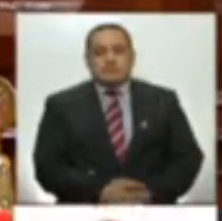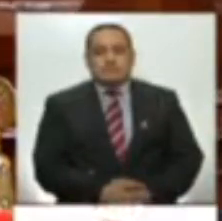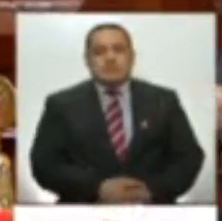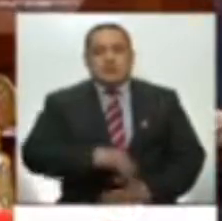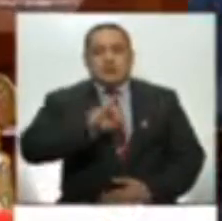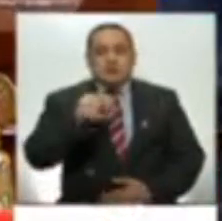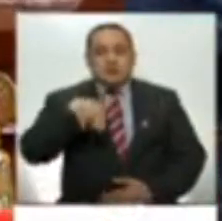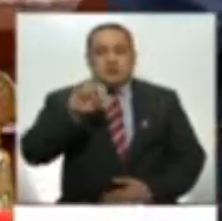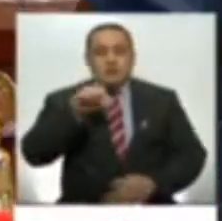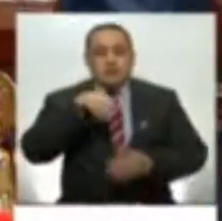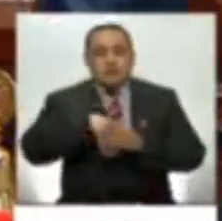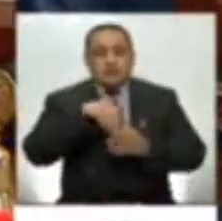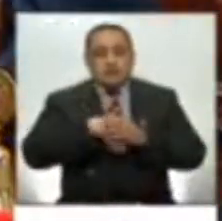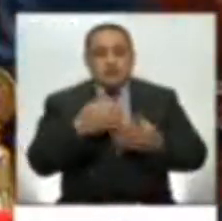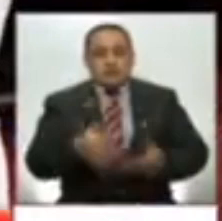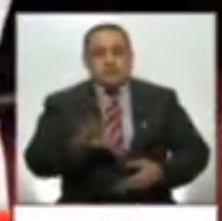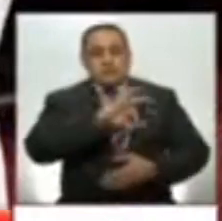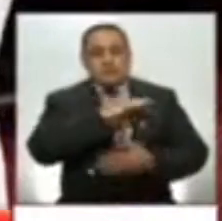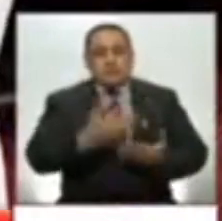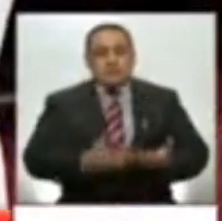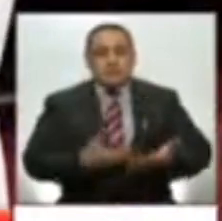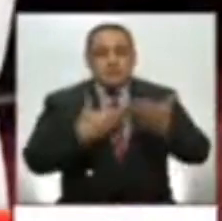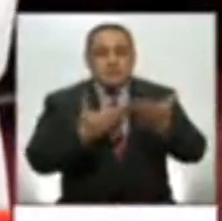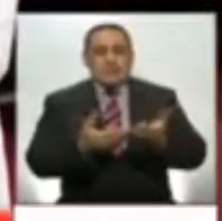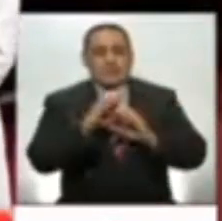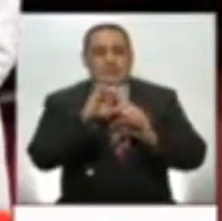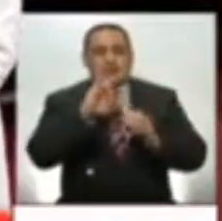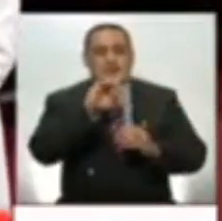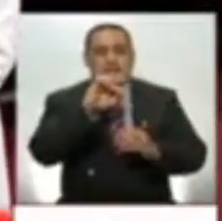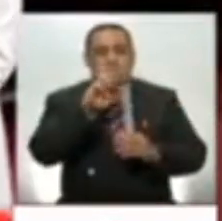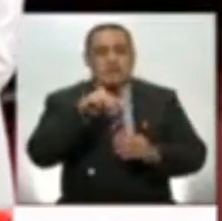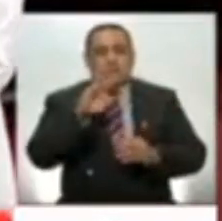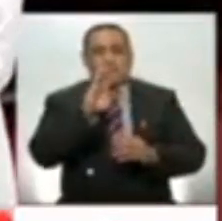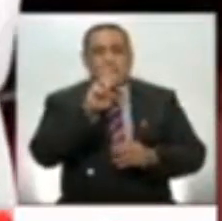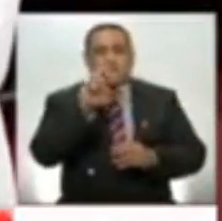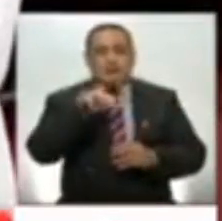Jurado Nacional de Elecciones, credencial otorgada a Guillermo Bermejo